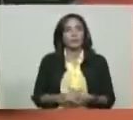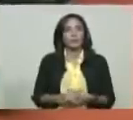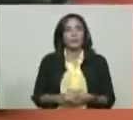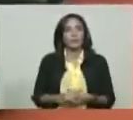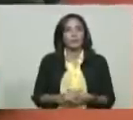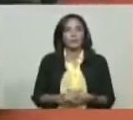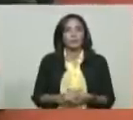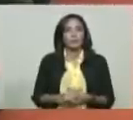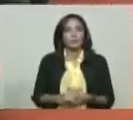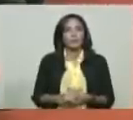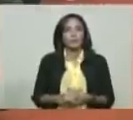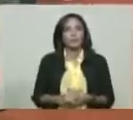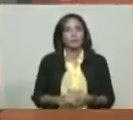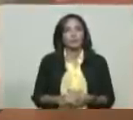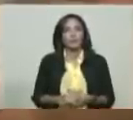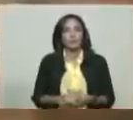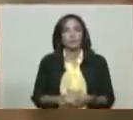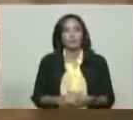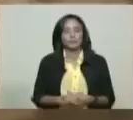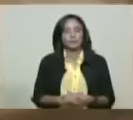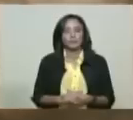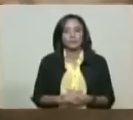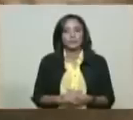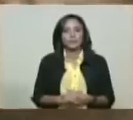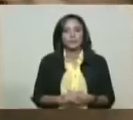Elvis Amoroso.